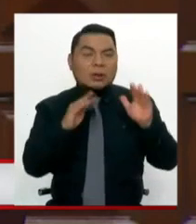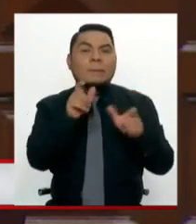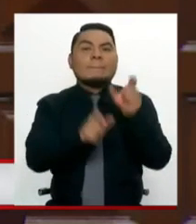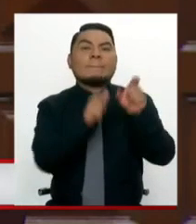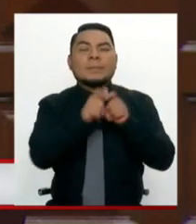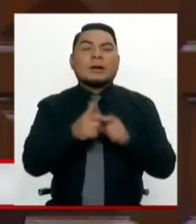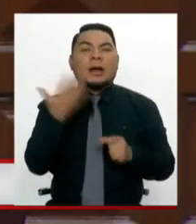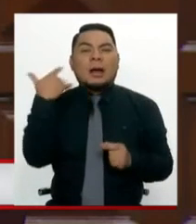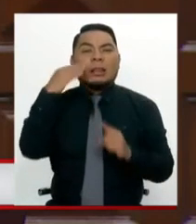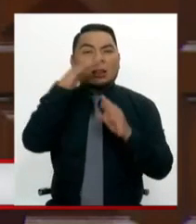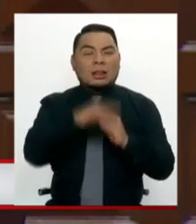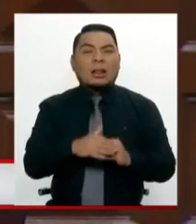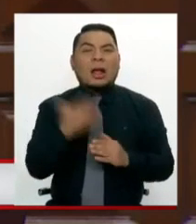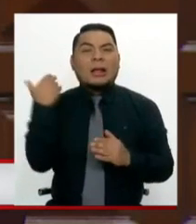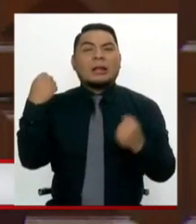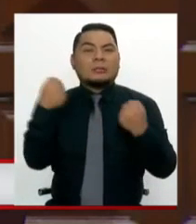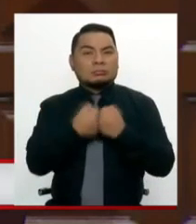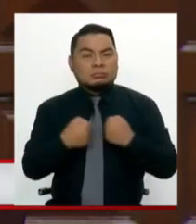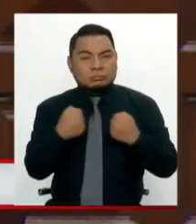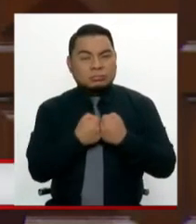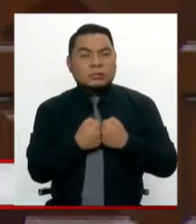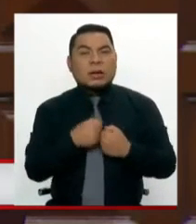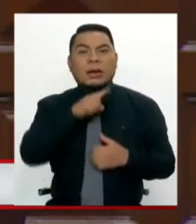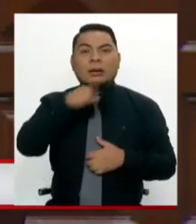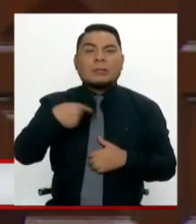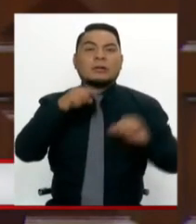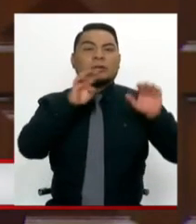periodo de violencia